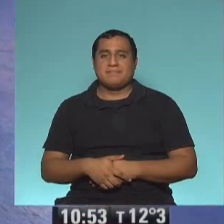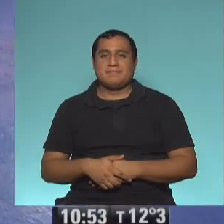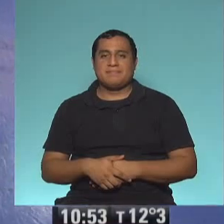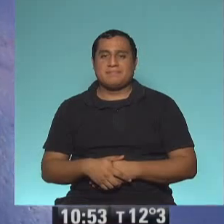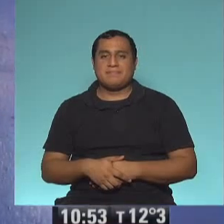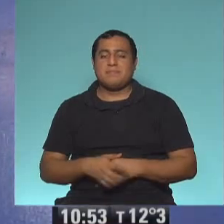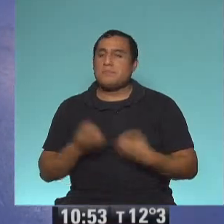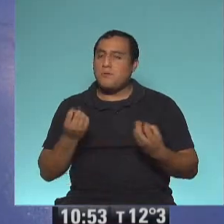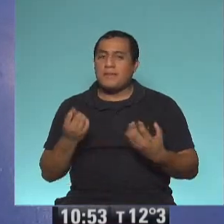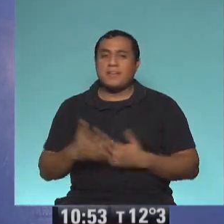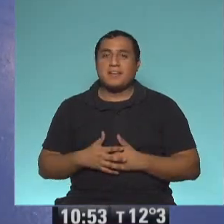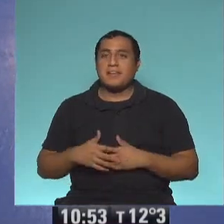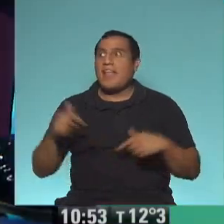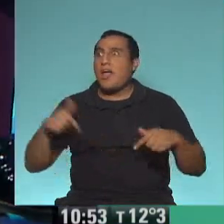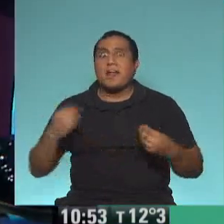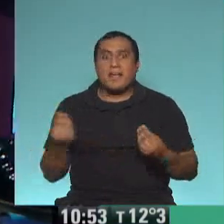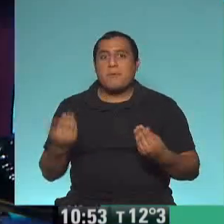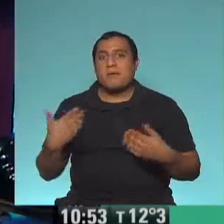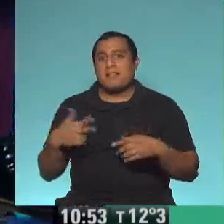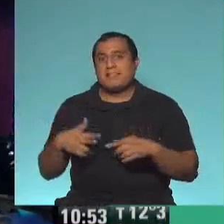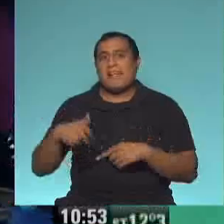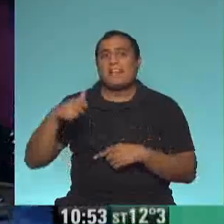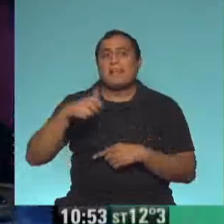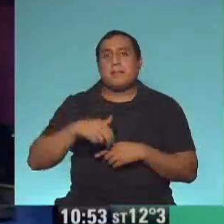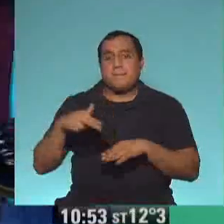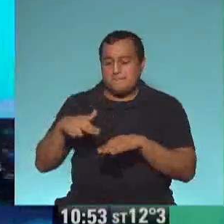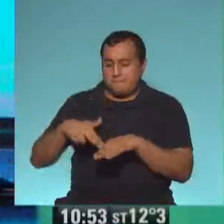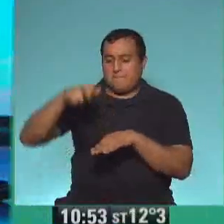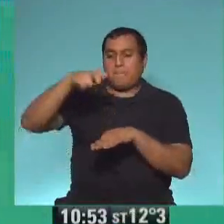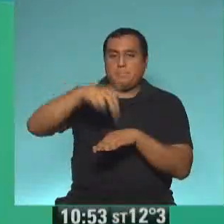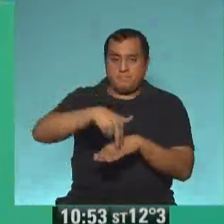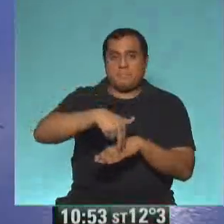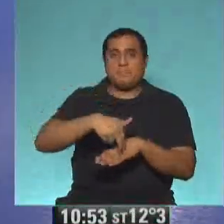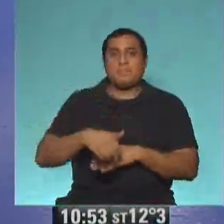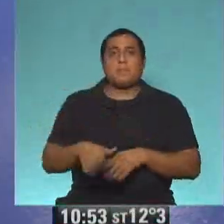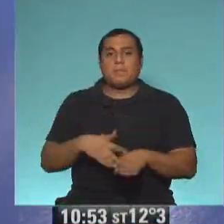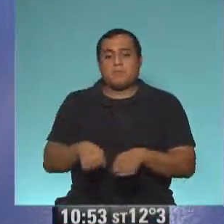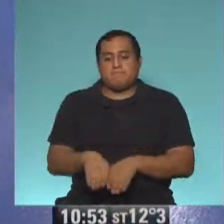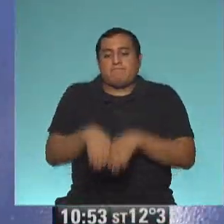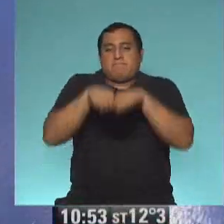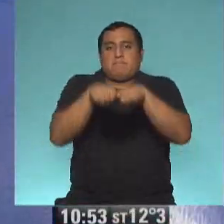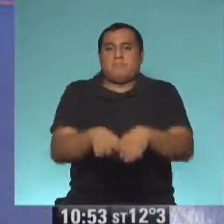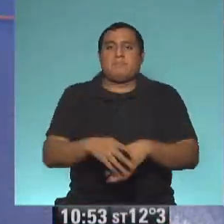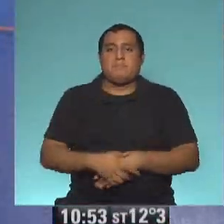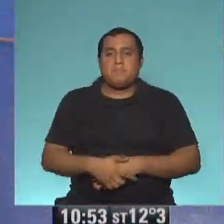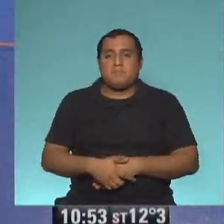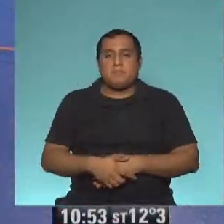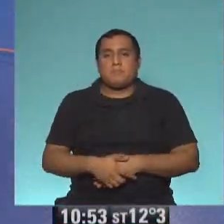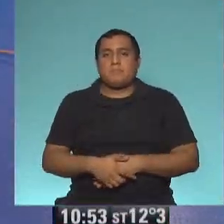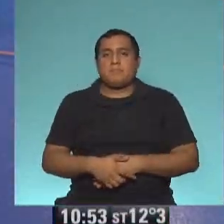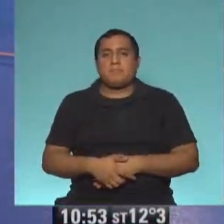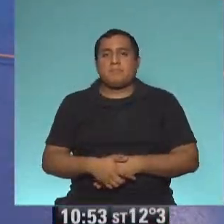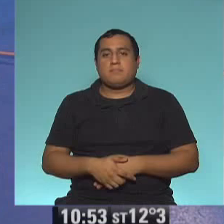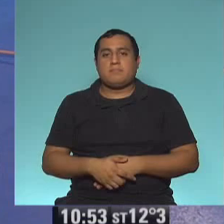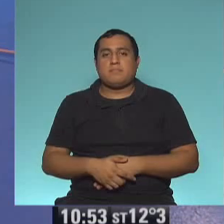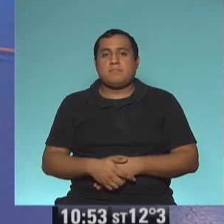Muy bien. ¿Y ahora? Ahora puedo saltar con los dos pies juntos. Con los dos pies juntos. Nada más. Difícil, ¿eh?